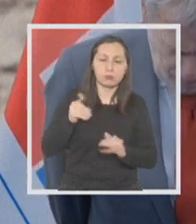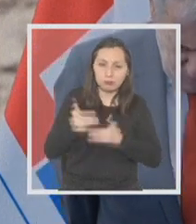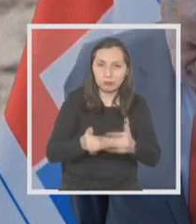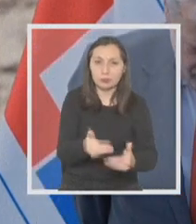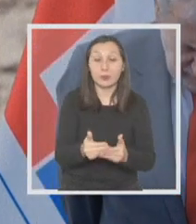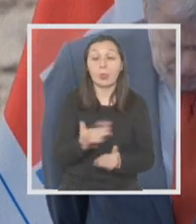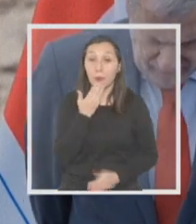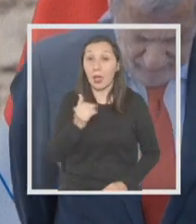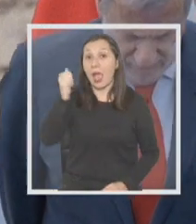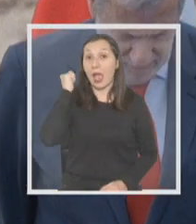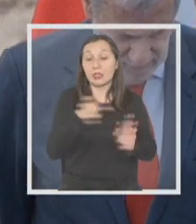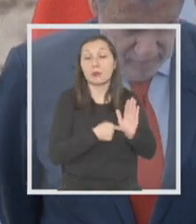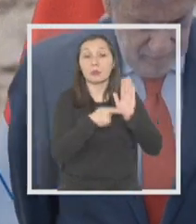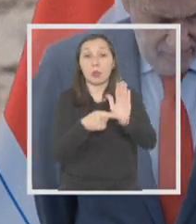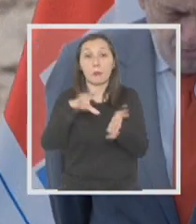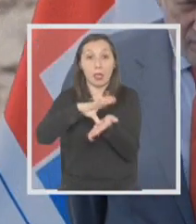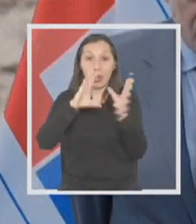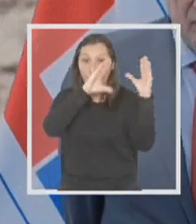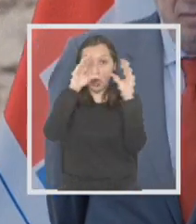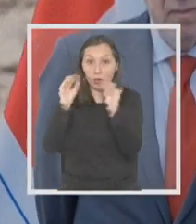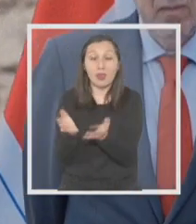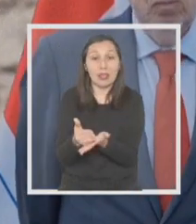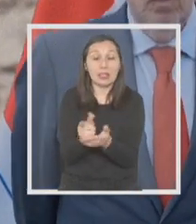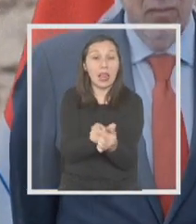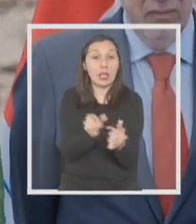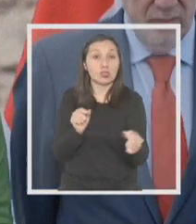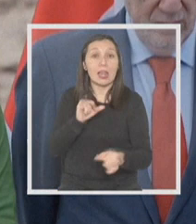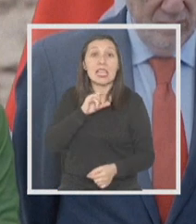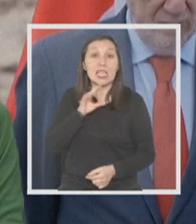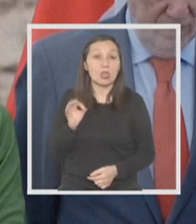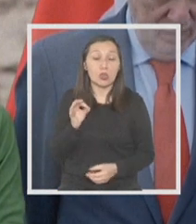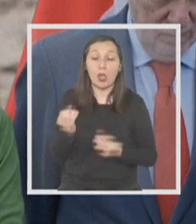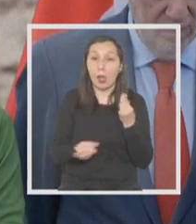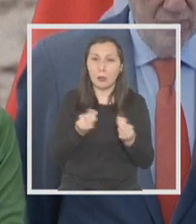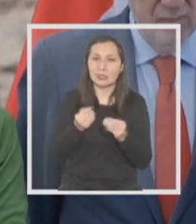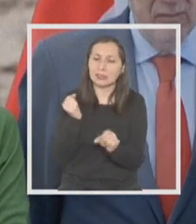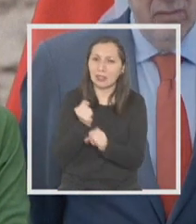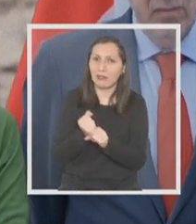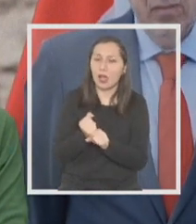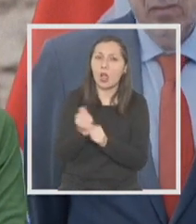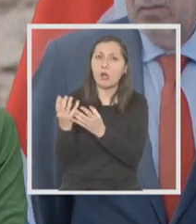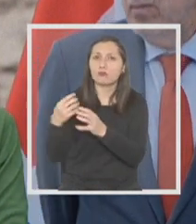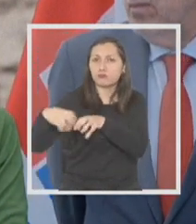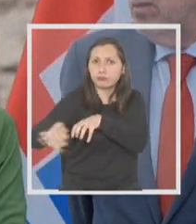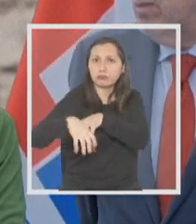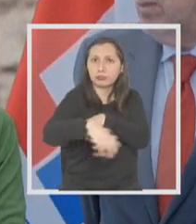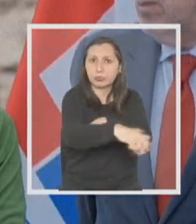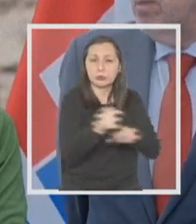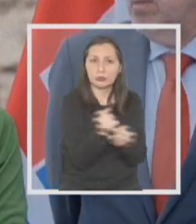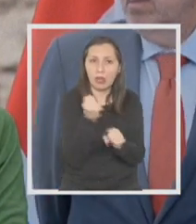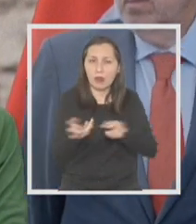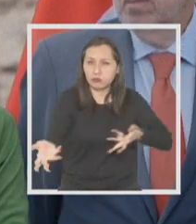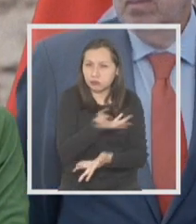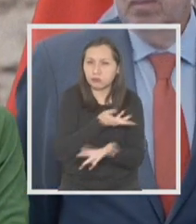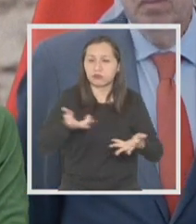también ayer presenté al país en la noche el presidente de Chile Gabriel borich pidió el viernes un diálogo para abordar su estrategia de explotación